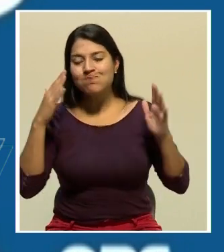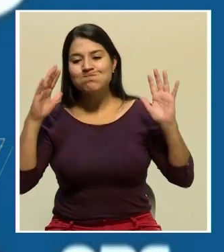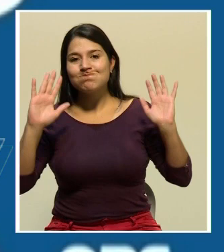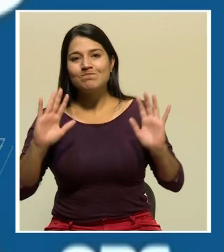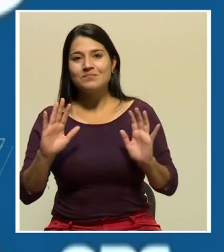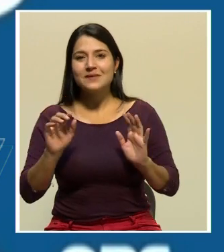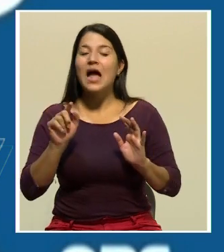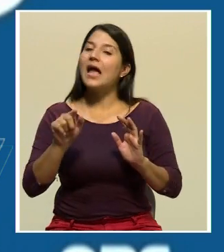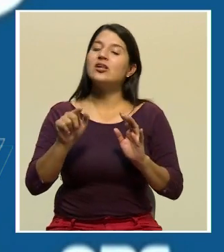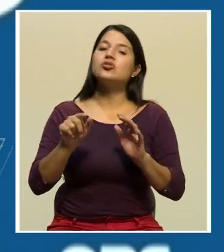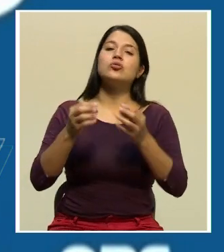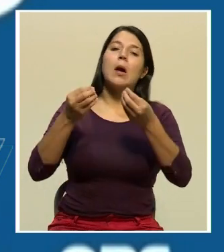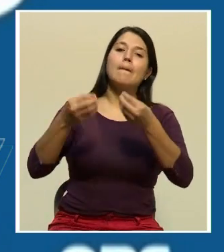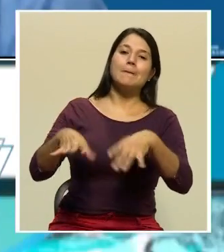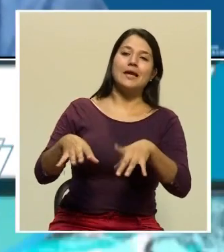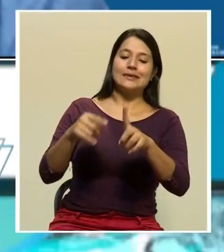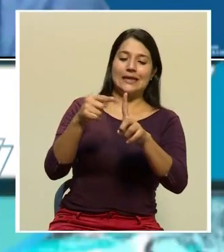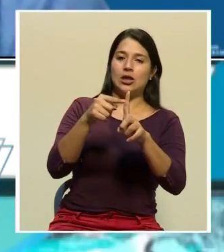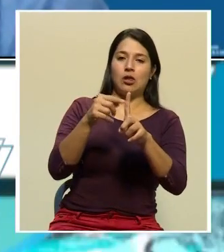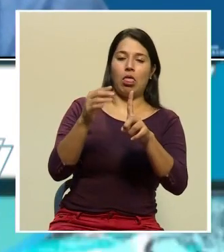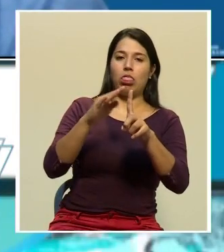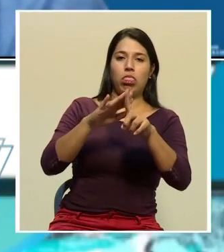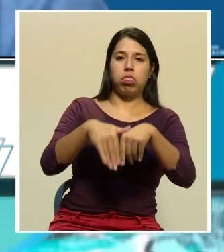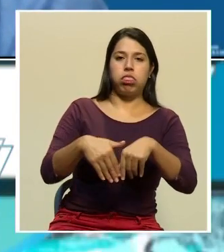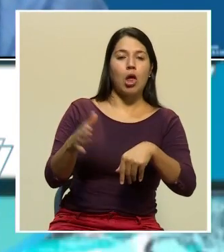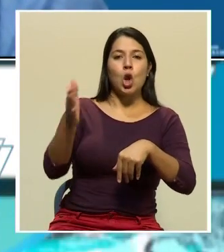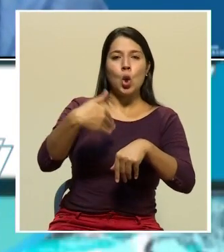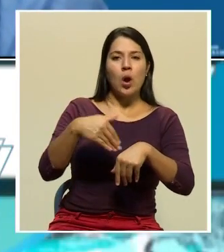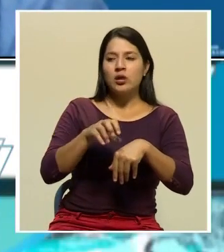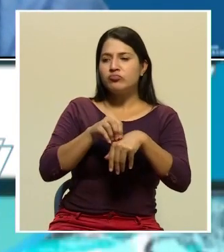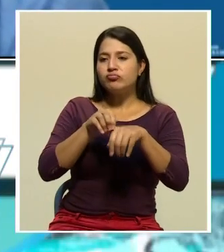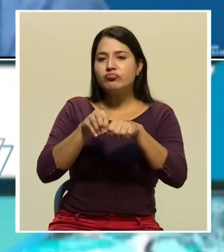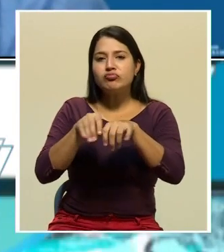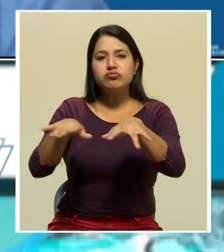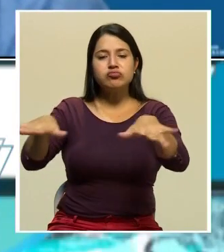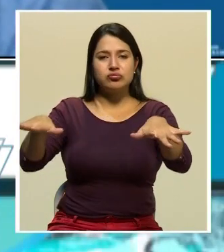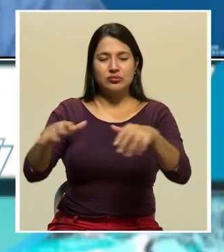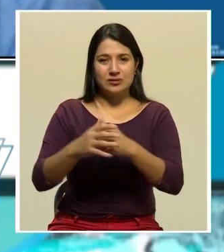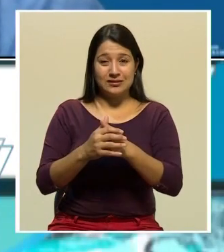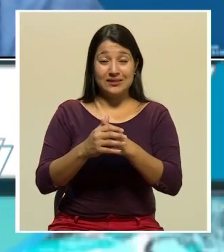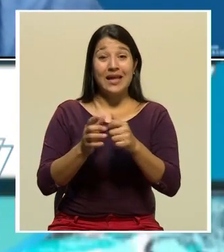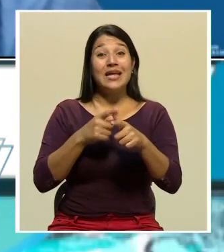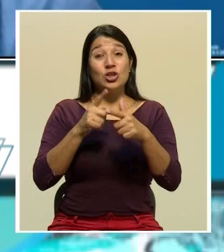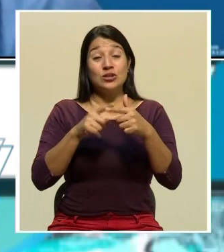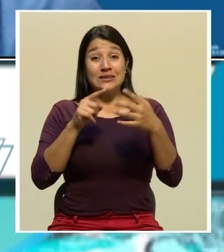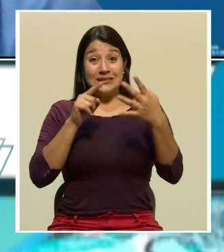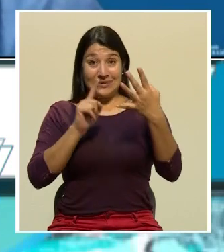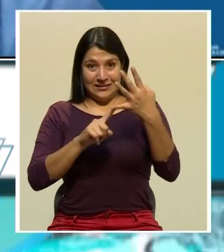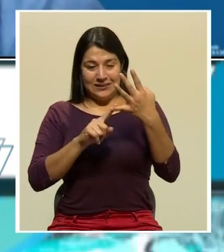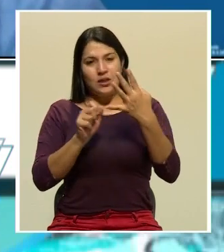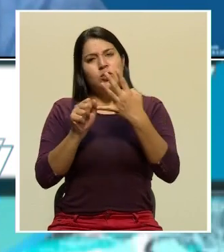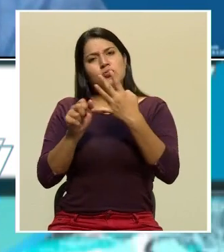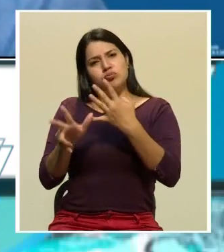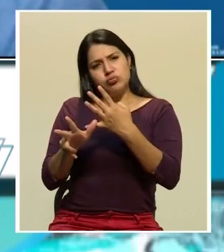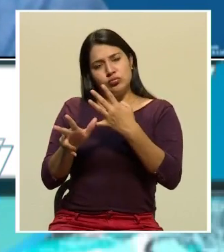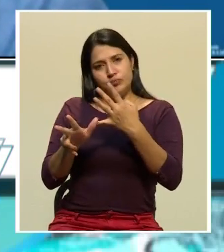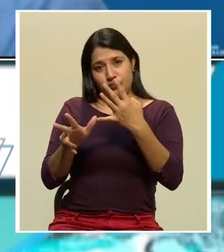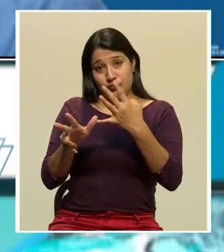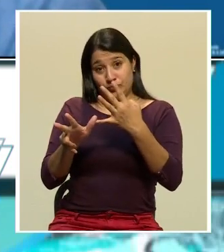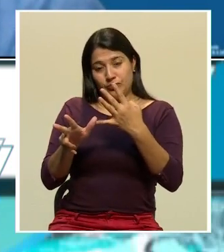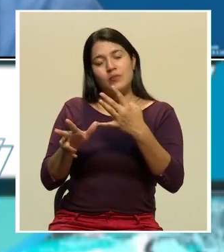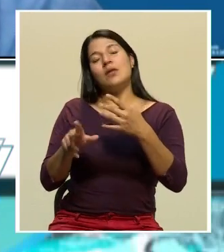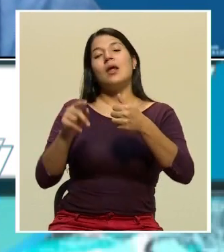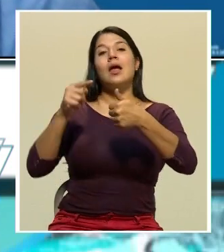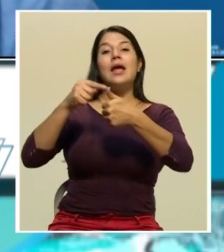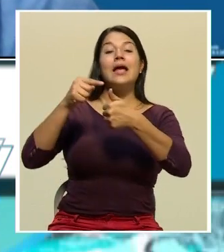más allá de clúster, ¿no? Hay tres condiciones para hablar de transmisión comunitaria. Uno, cuando hay una gran cantidad de casos